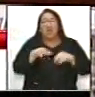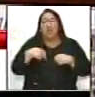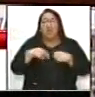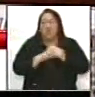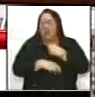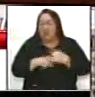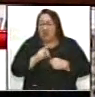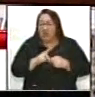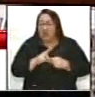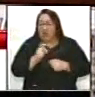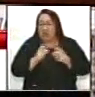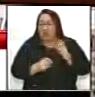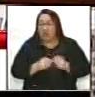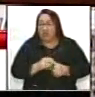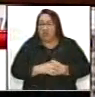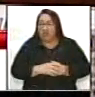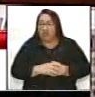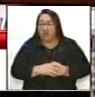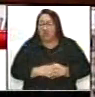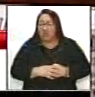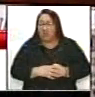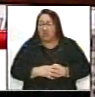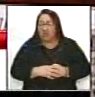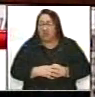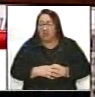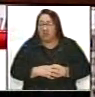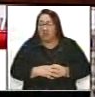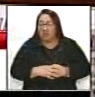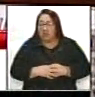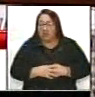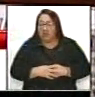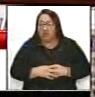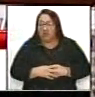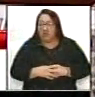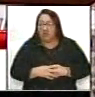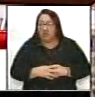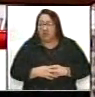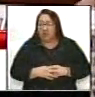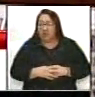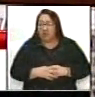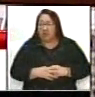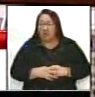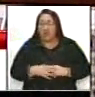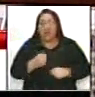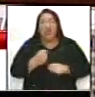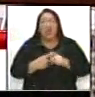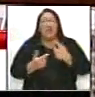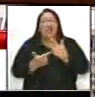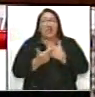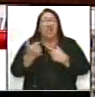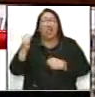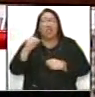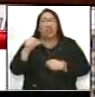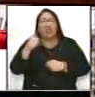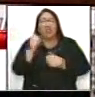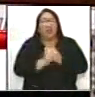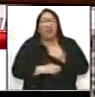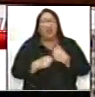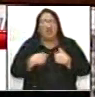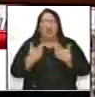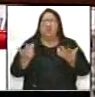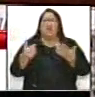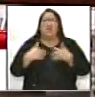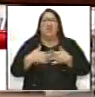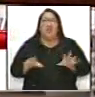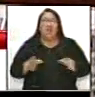país de elementos que son connotados como elementos terroristas en otros países? O sea, ¿estamos dejando